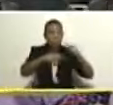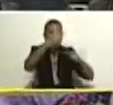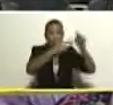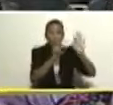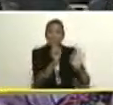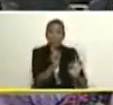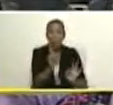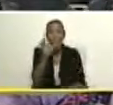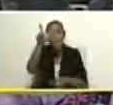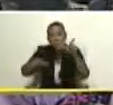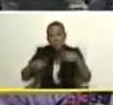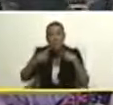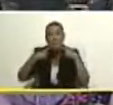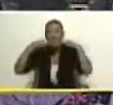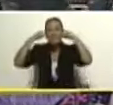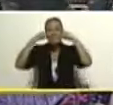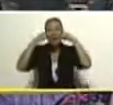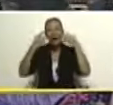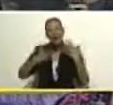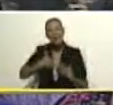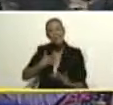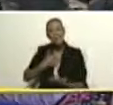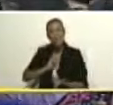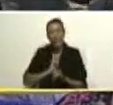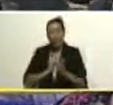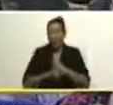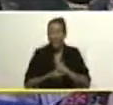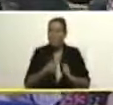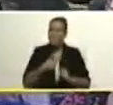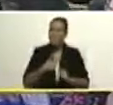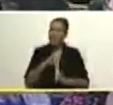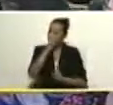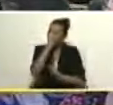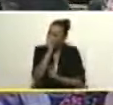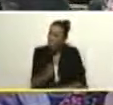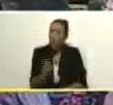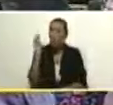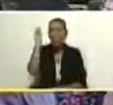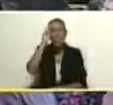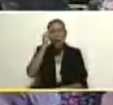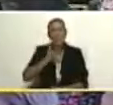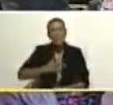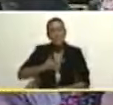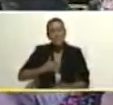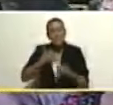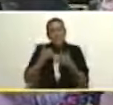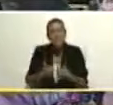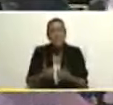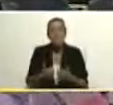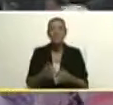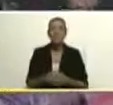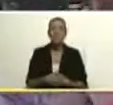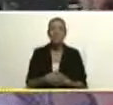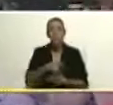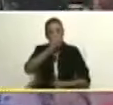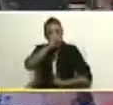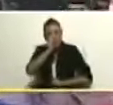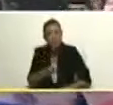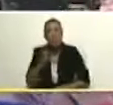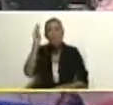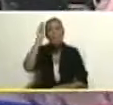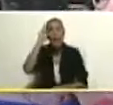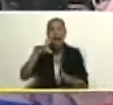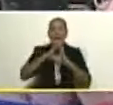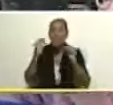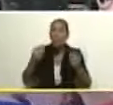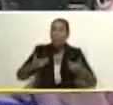ese sentir que tenemos hoy, y quiero dar un reconocimiento a todos los educadores del plantel educativo, un reconocimiento a